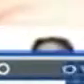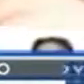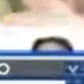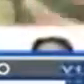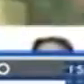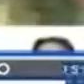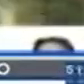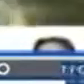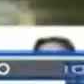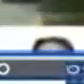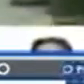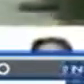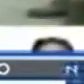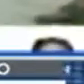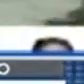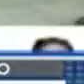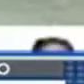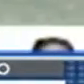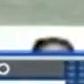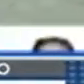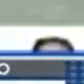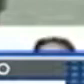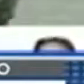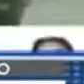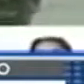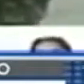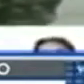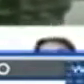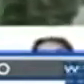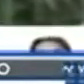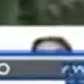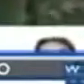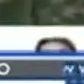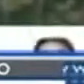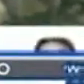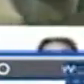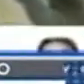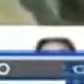ha sido amenazada por el imperio norteamericano